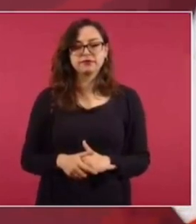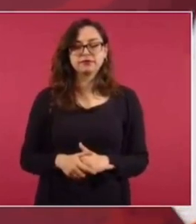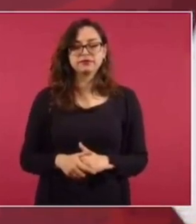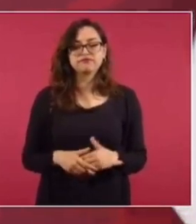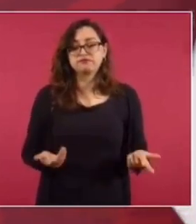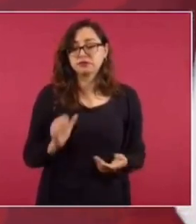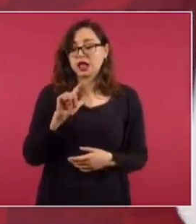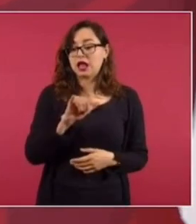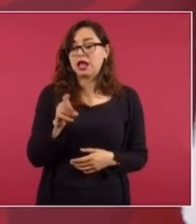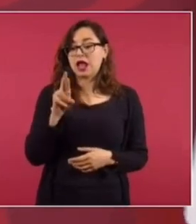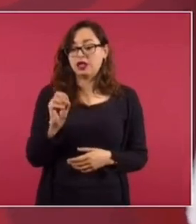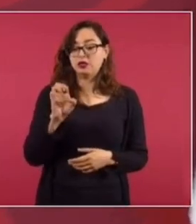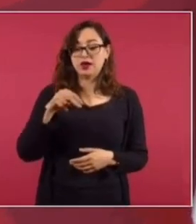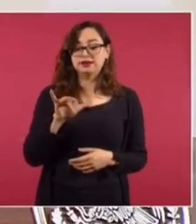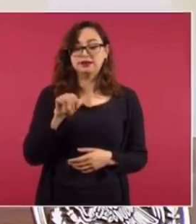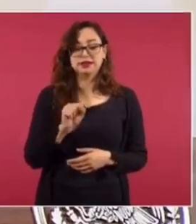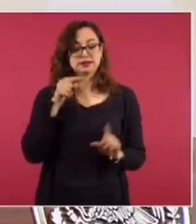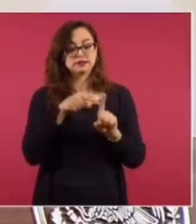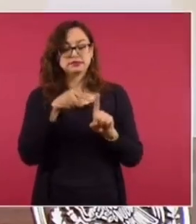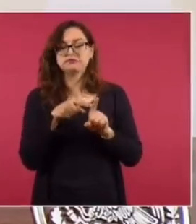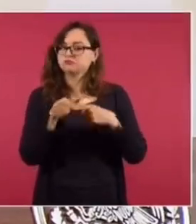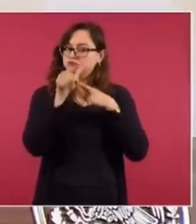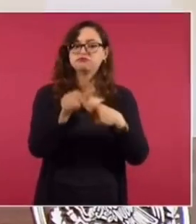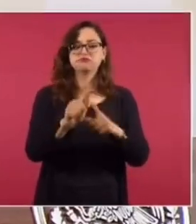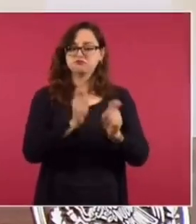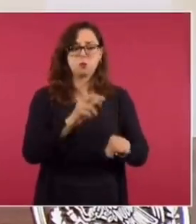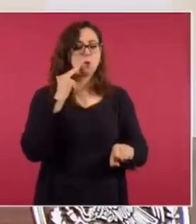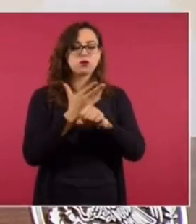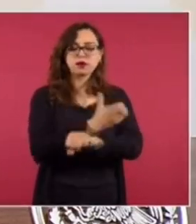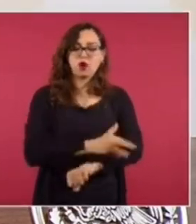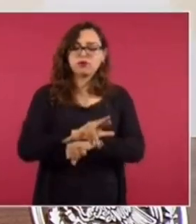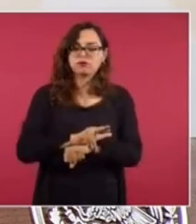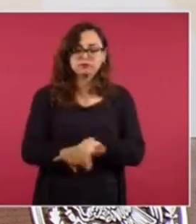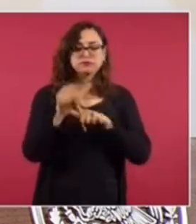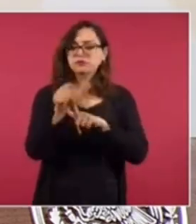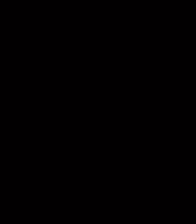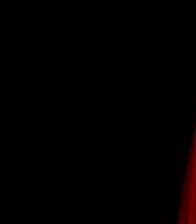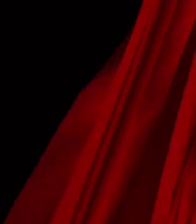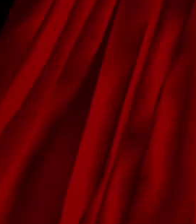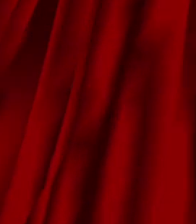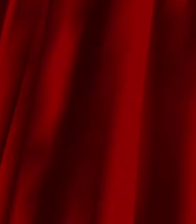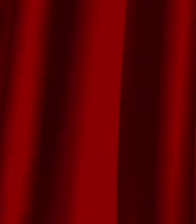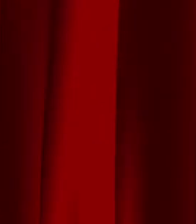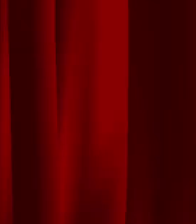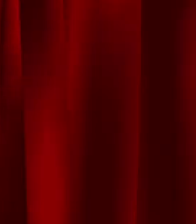Alejandro Encinas va a continuar coordinando todos los trabajos de la comisión.